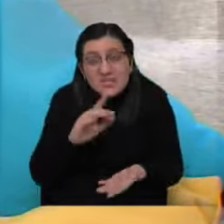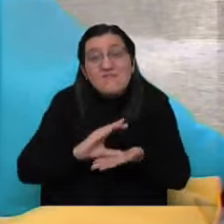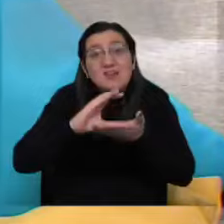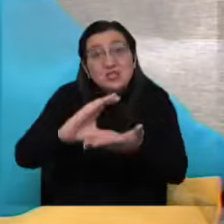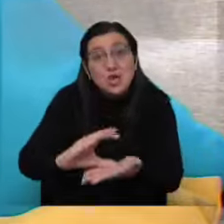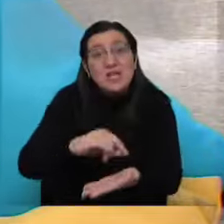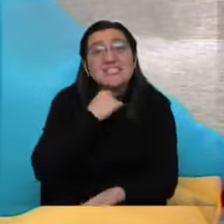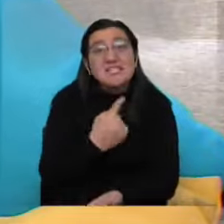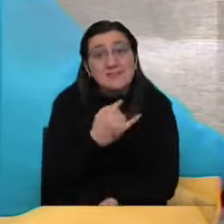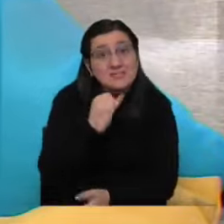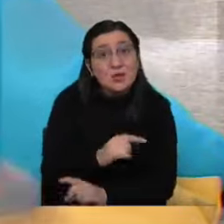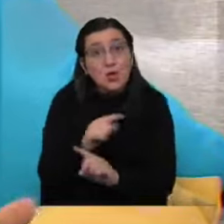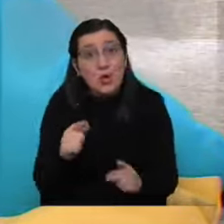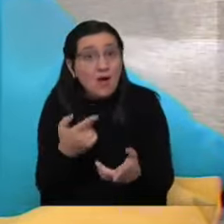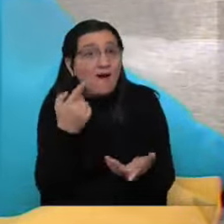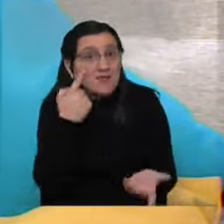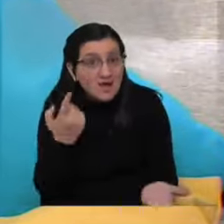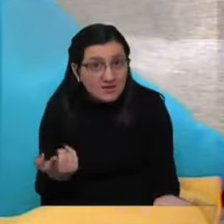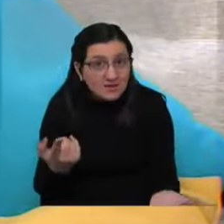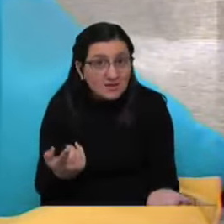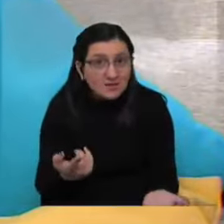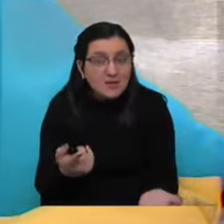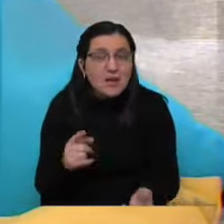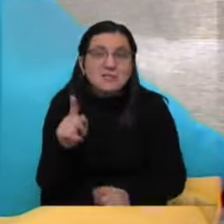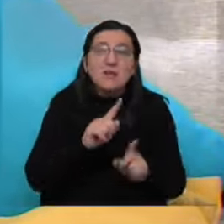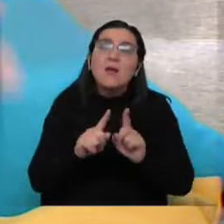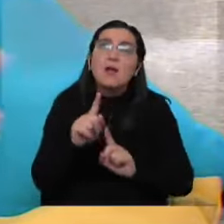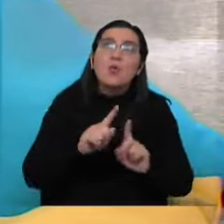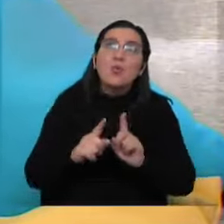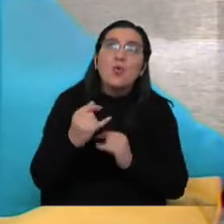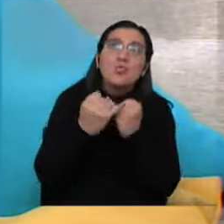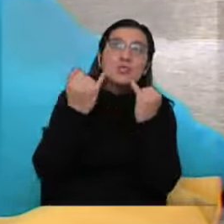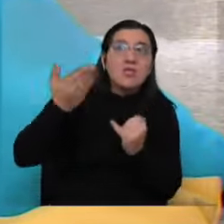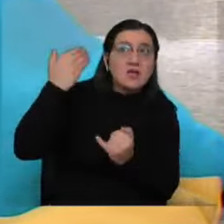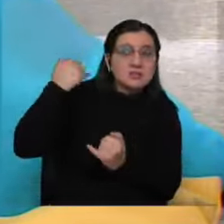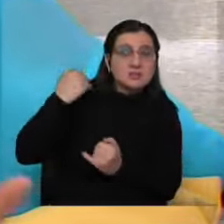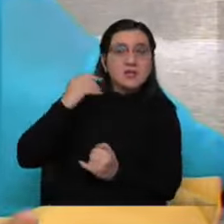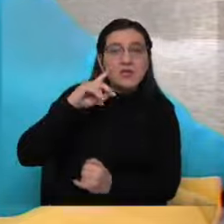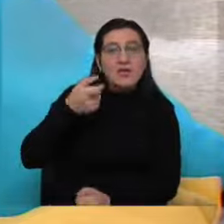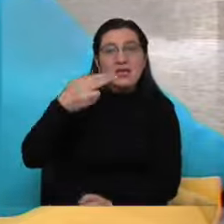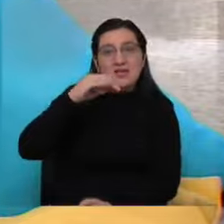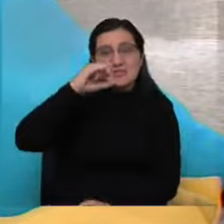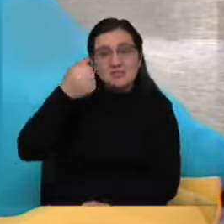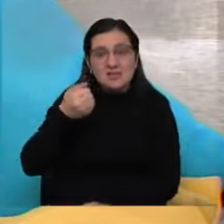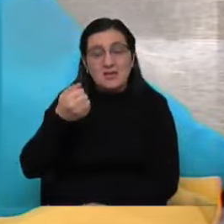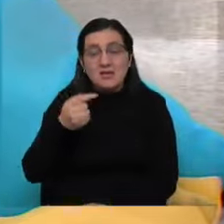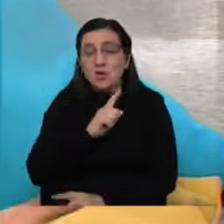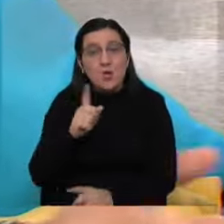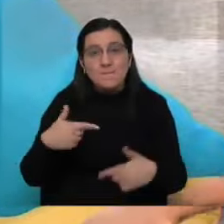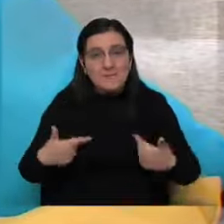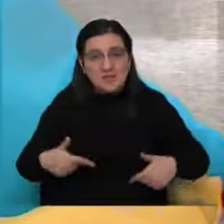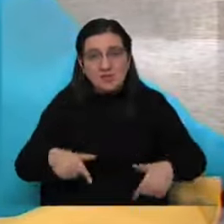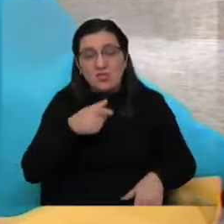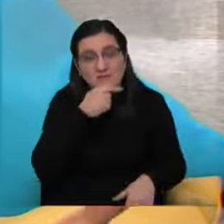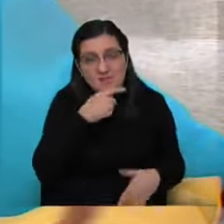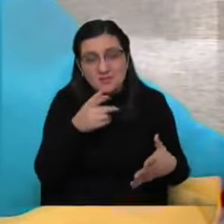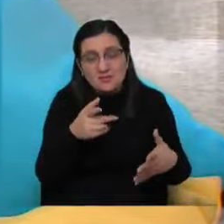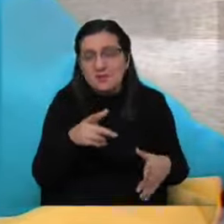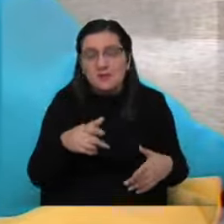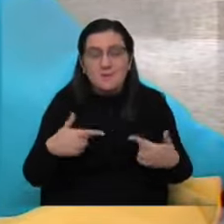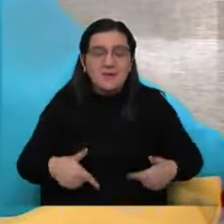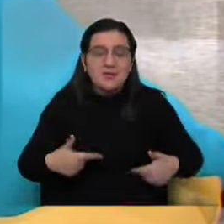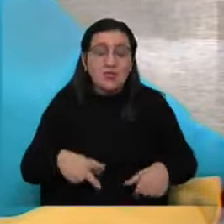se viene realizando eh Hace unos días también Javier García que ya no es ministro de defensa Pero sigue siendo como un especialista en el